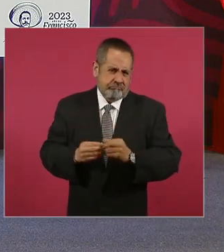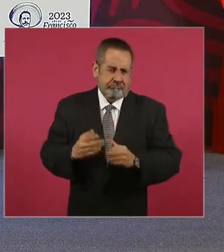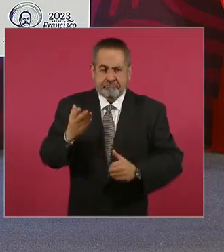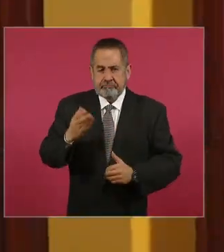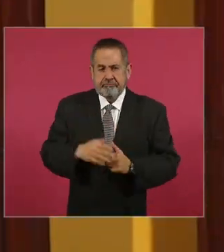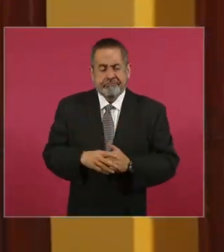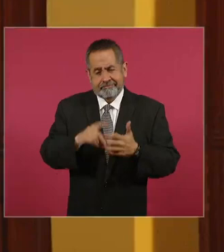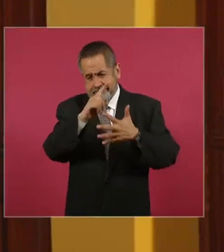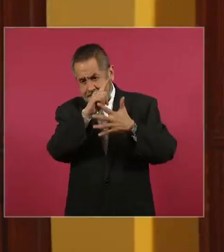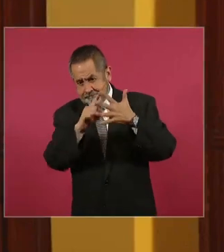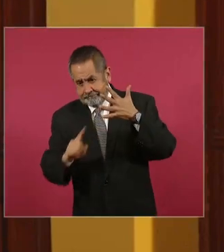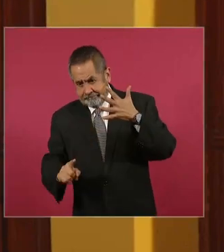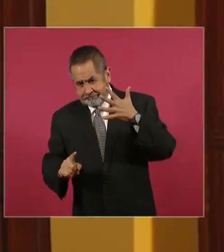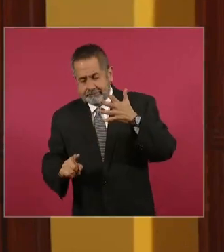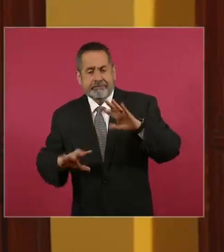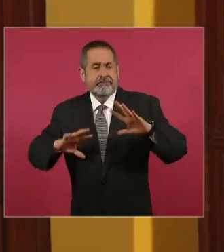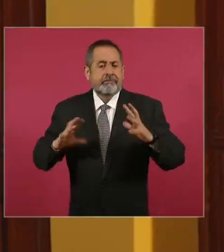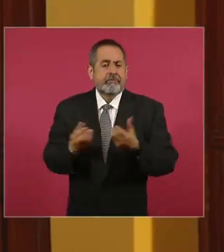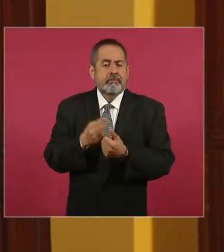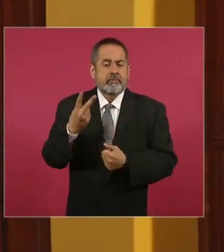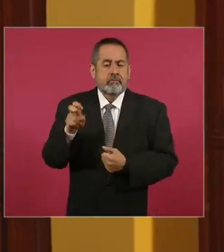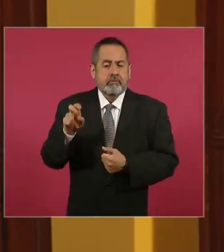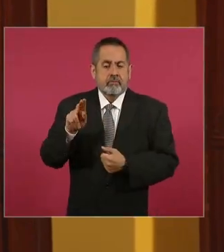Todo este personal, estos